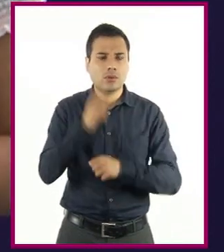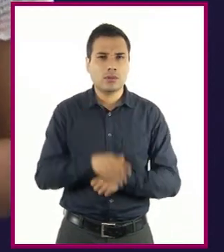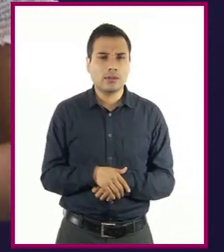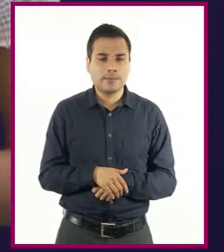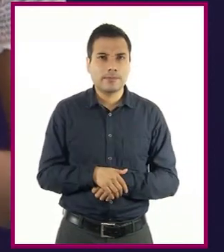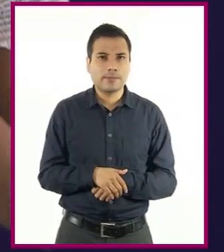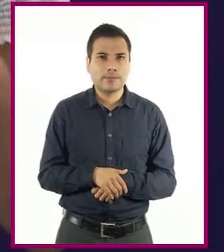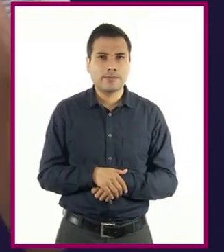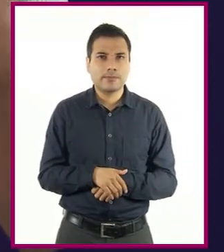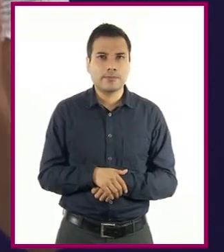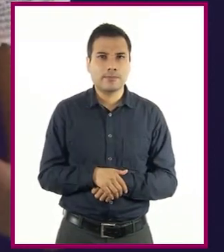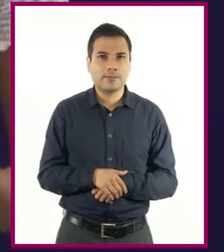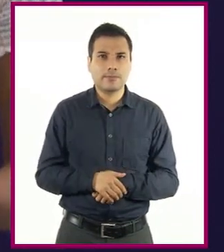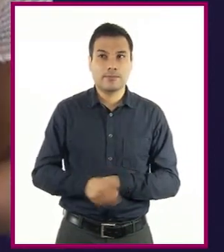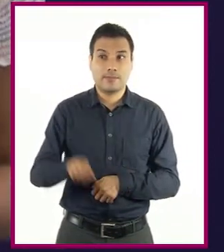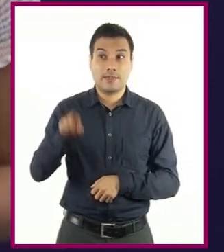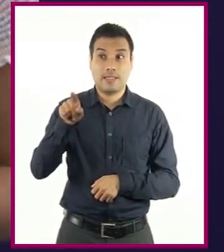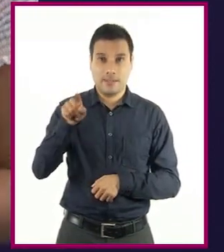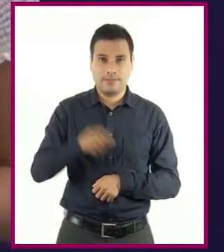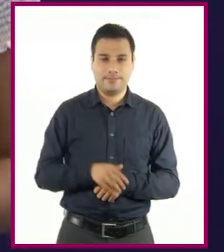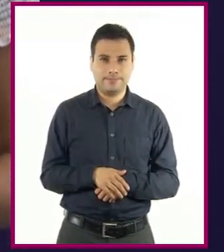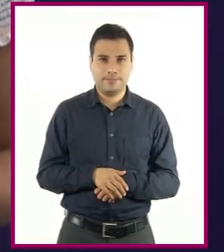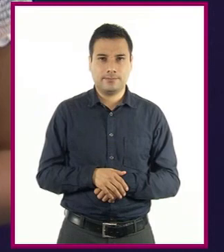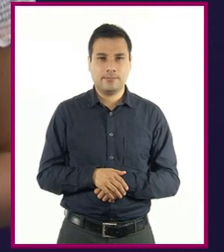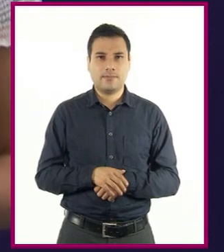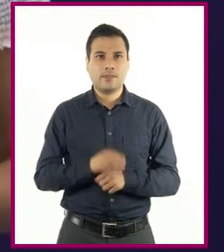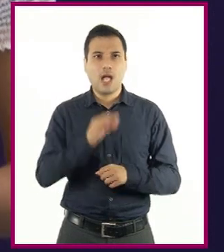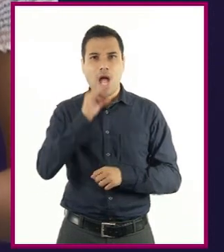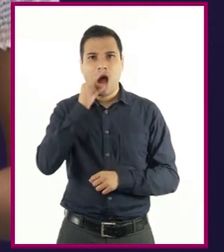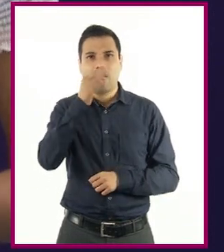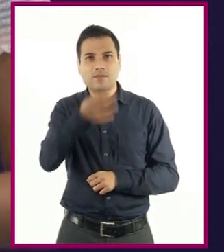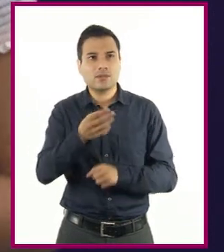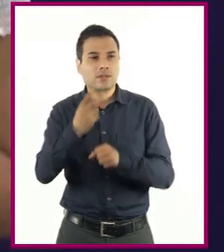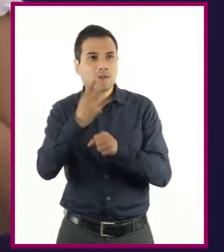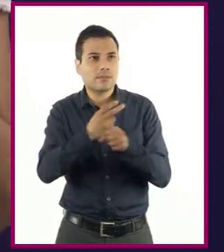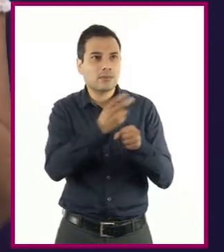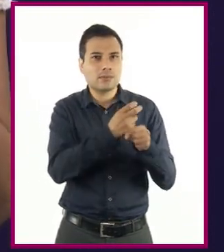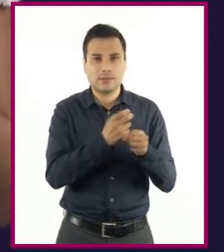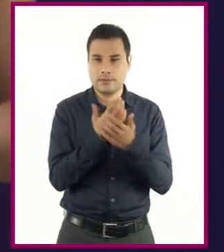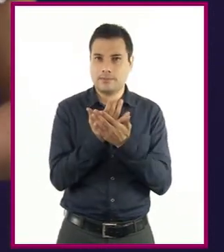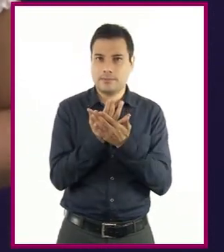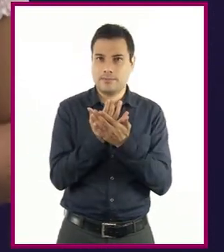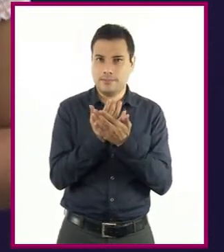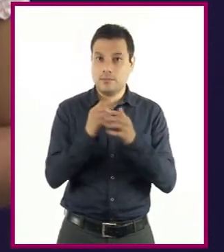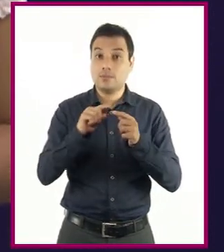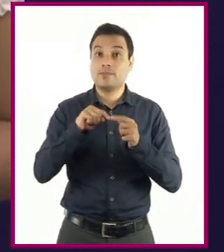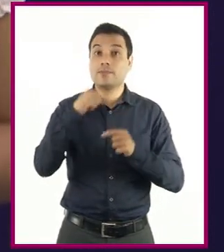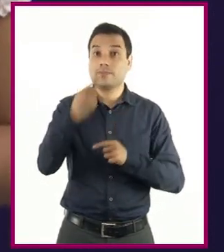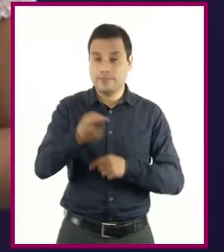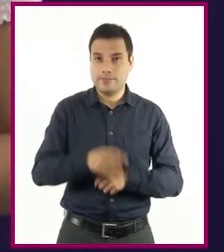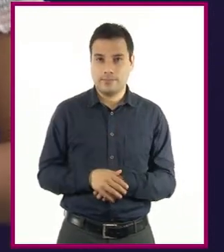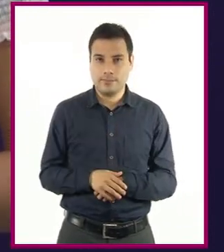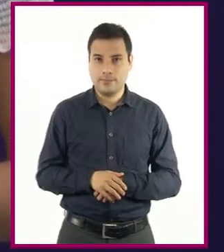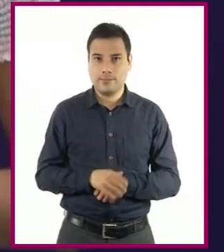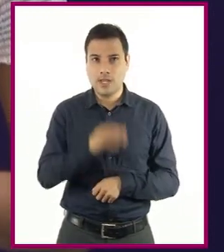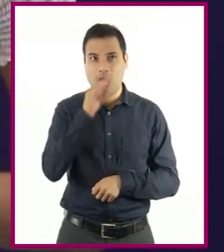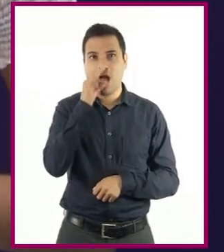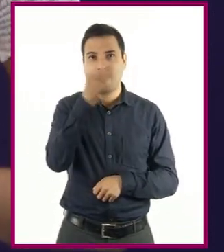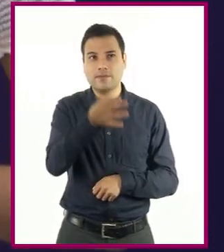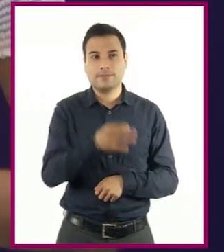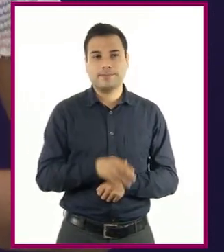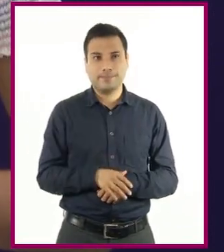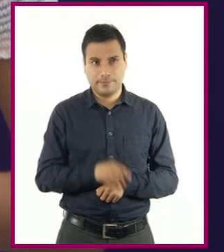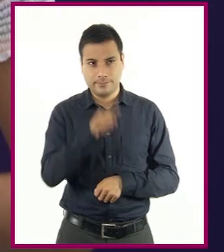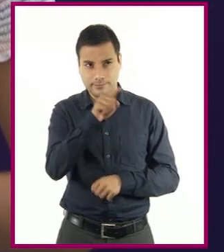la invitación hasta después del evento, misma que decía: usted está cordialmente invitado al